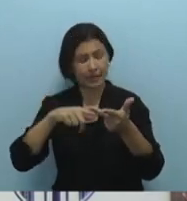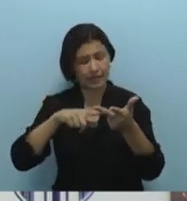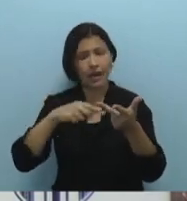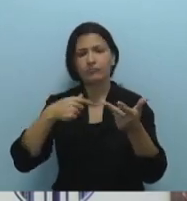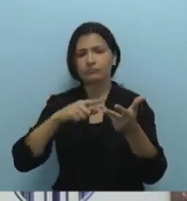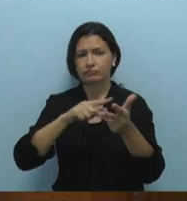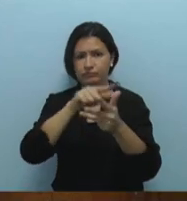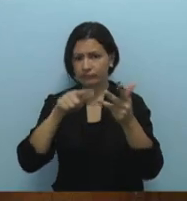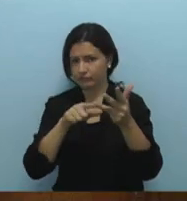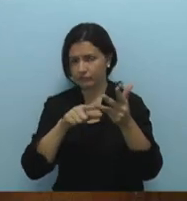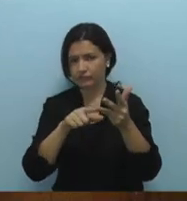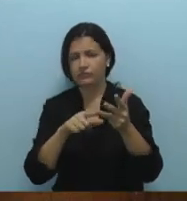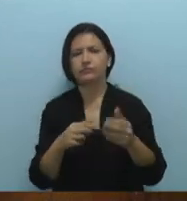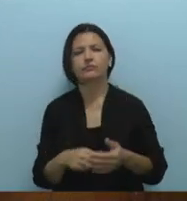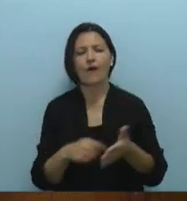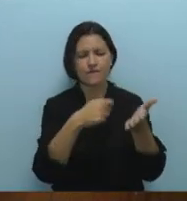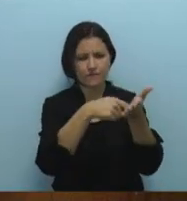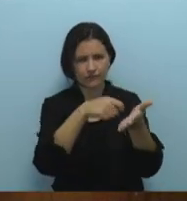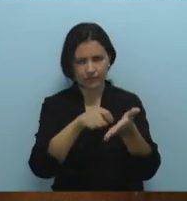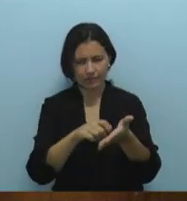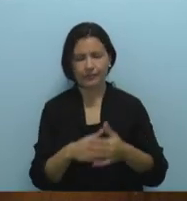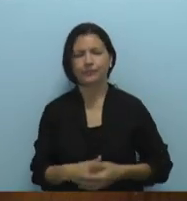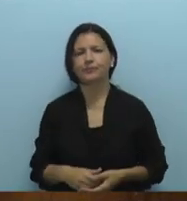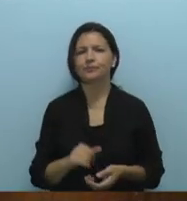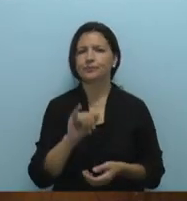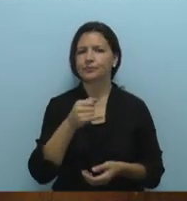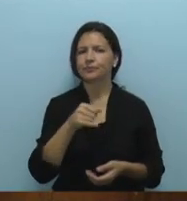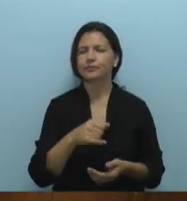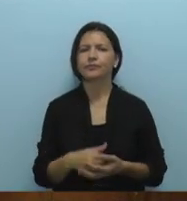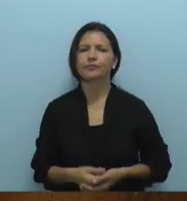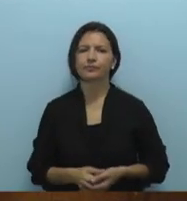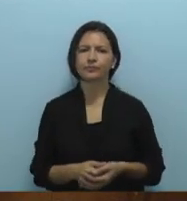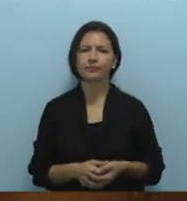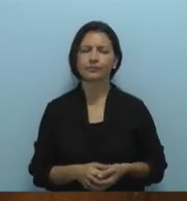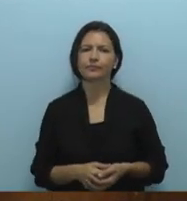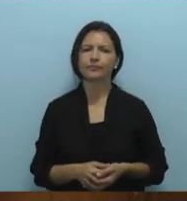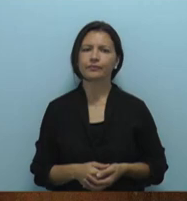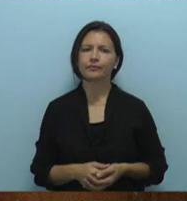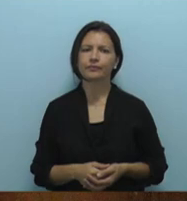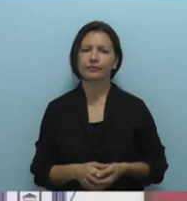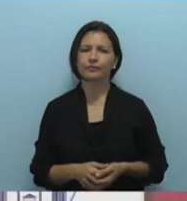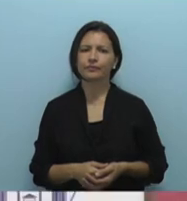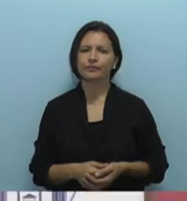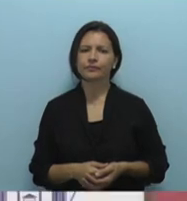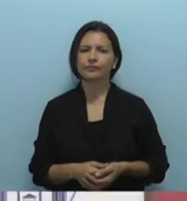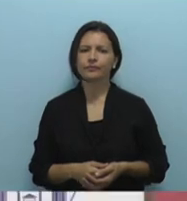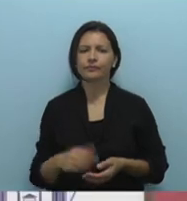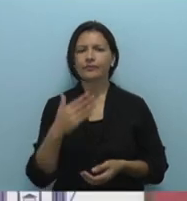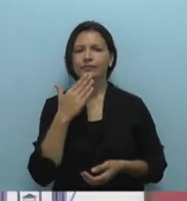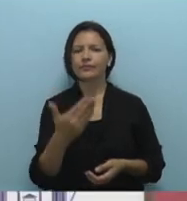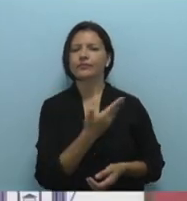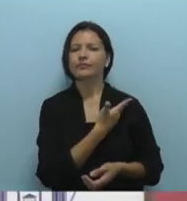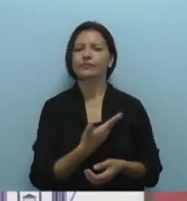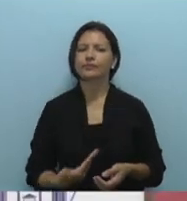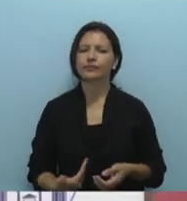Muy bien, gracias, diputada. Tiene la palabra el diputado Emiliano Peralta. Gracias, presidenta. Es para hacer